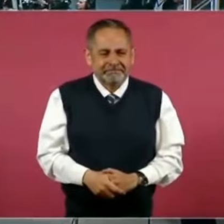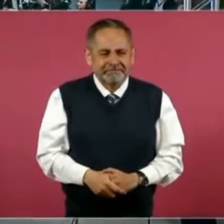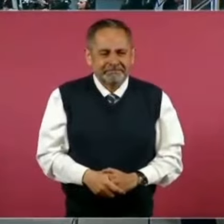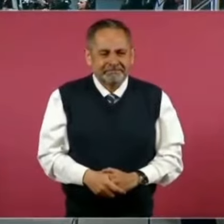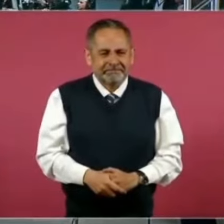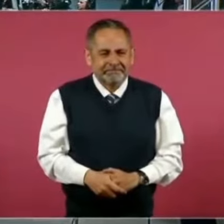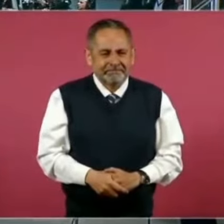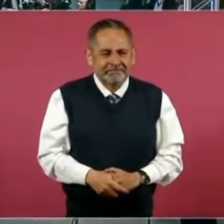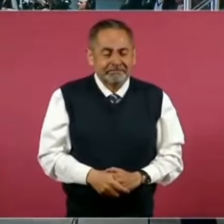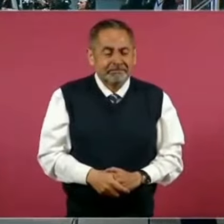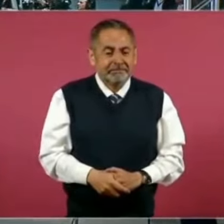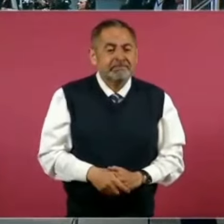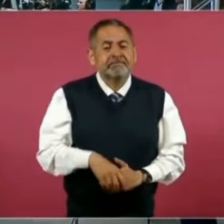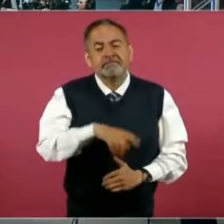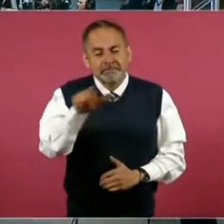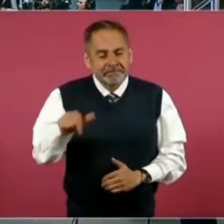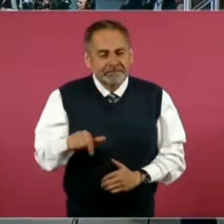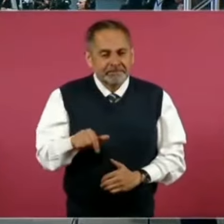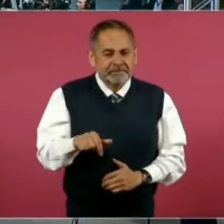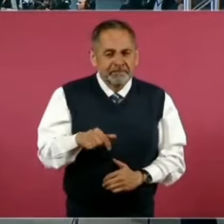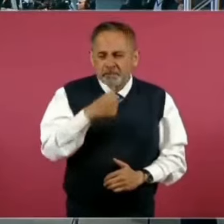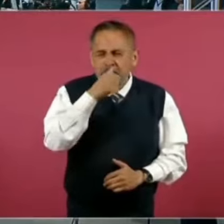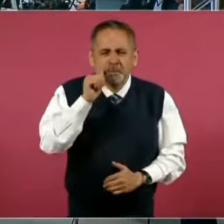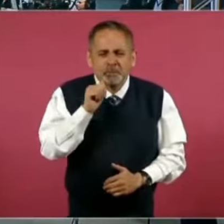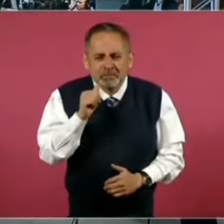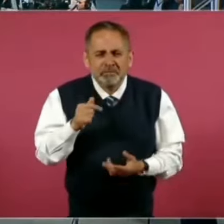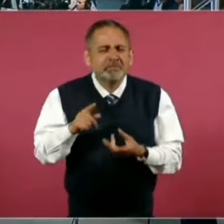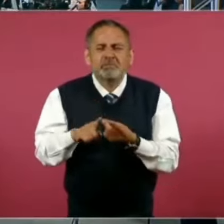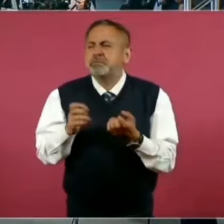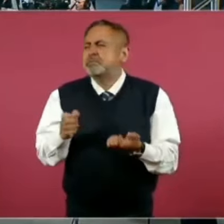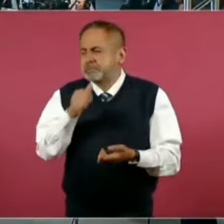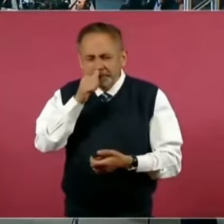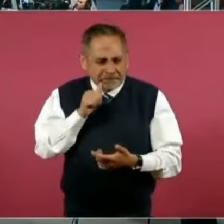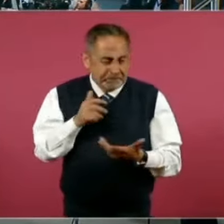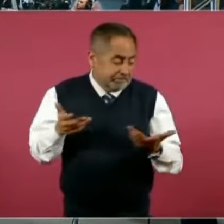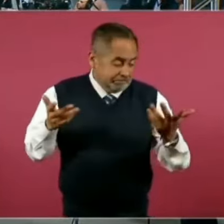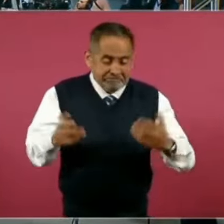Los Juárez, ¿dónde?